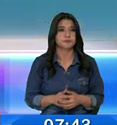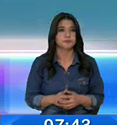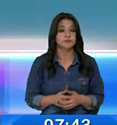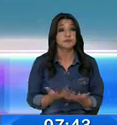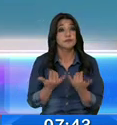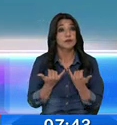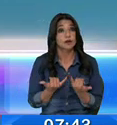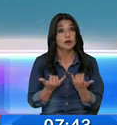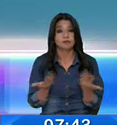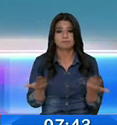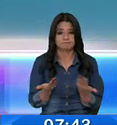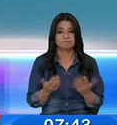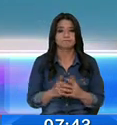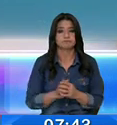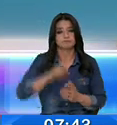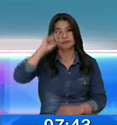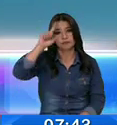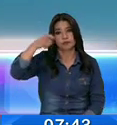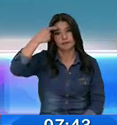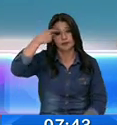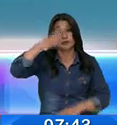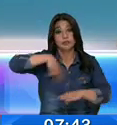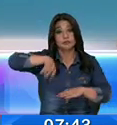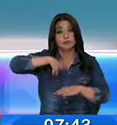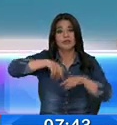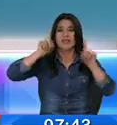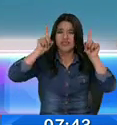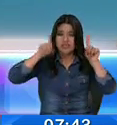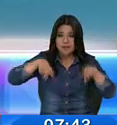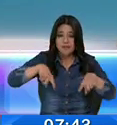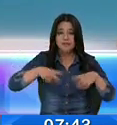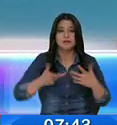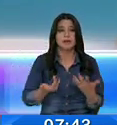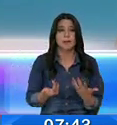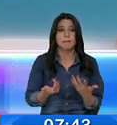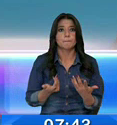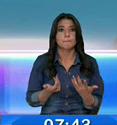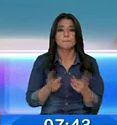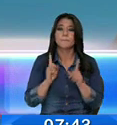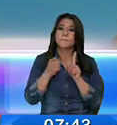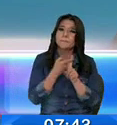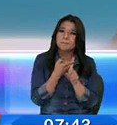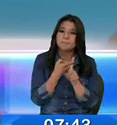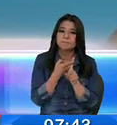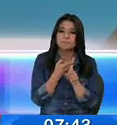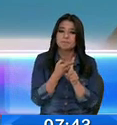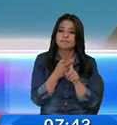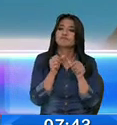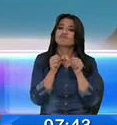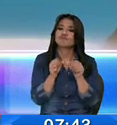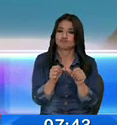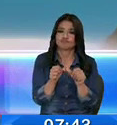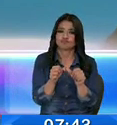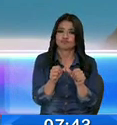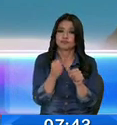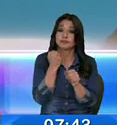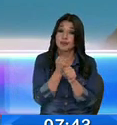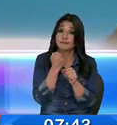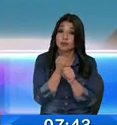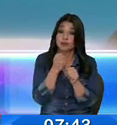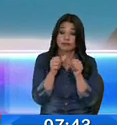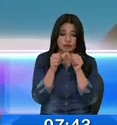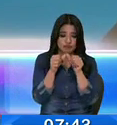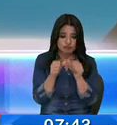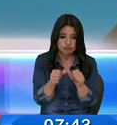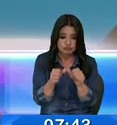esto va en función de que el gobierno nacional debería facilitar primero tener una estabilidad de carácter